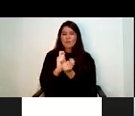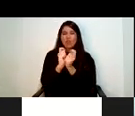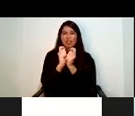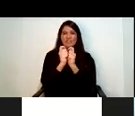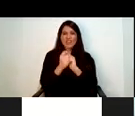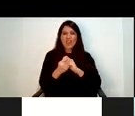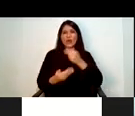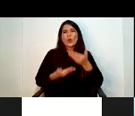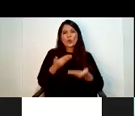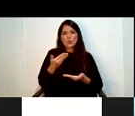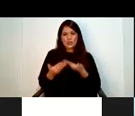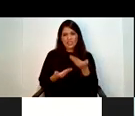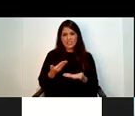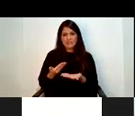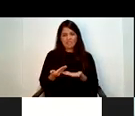conducta.